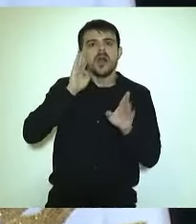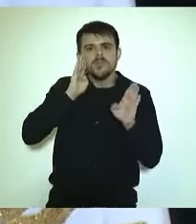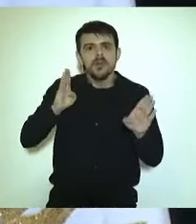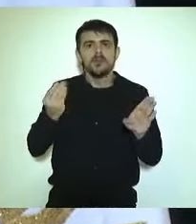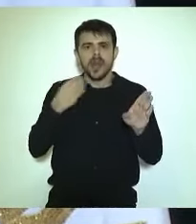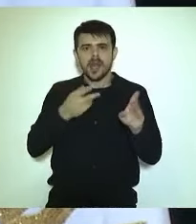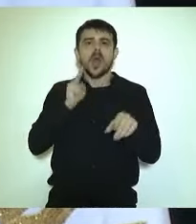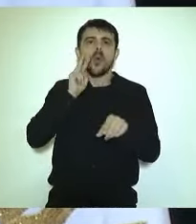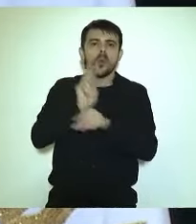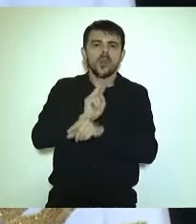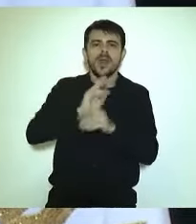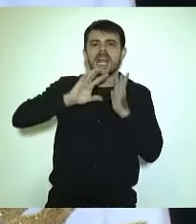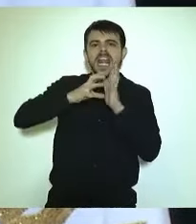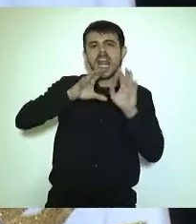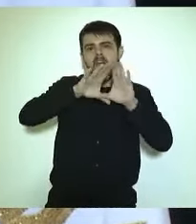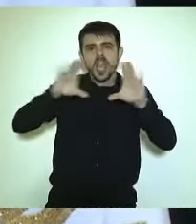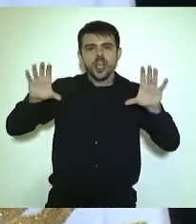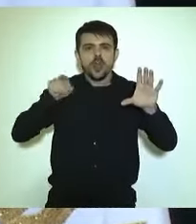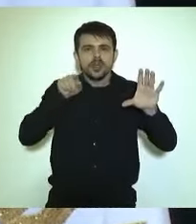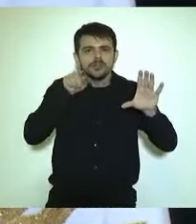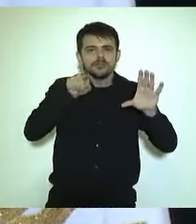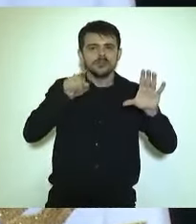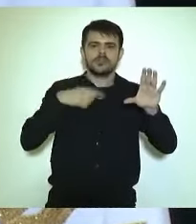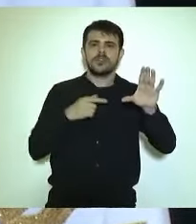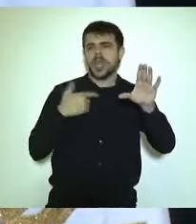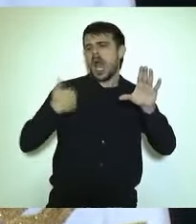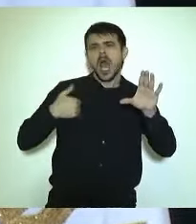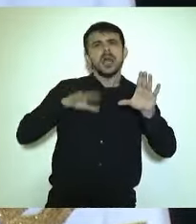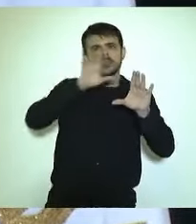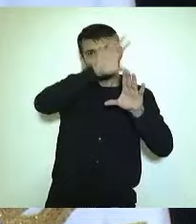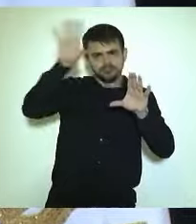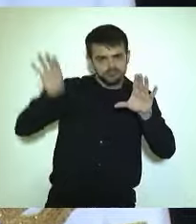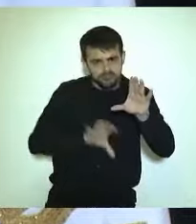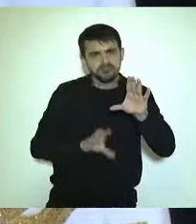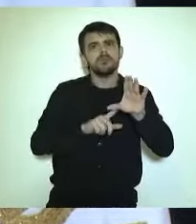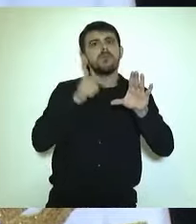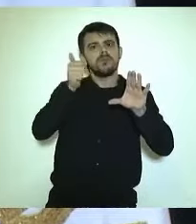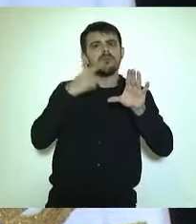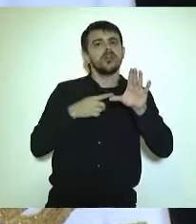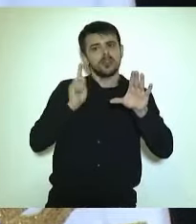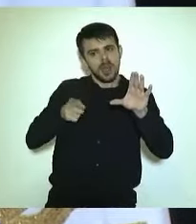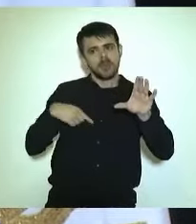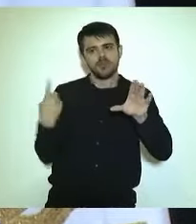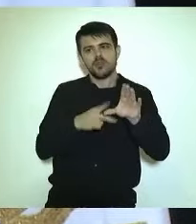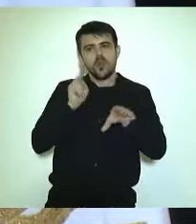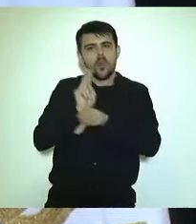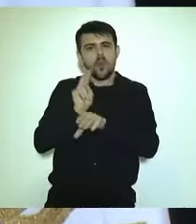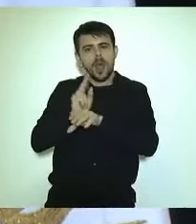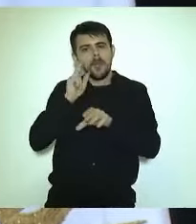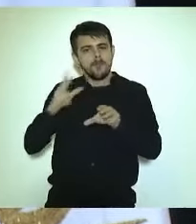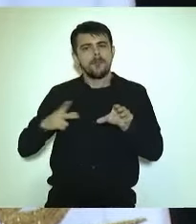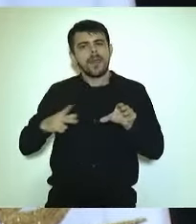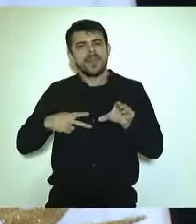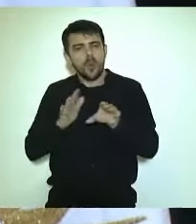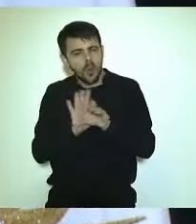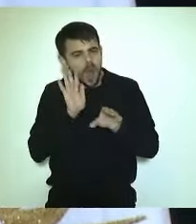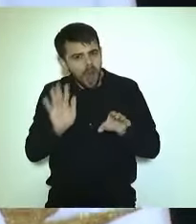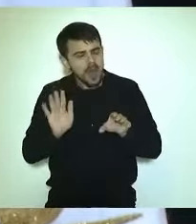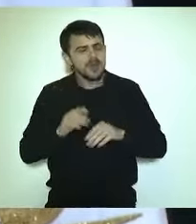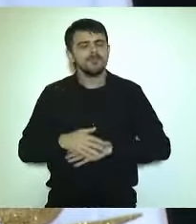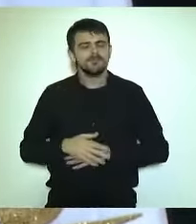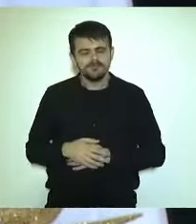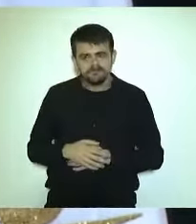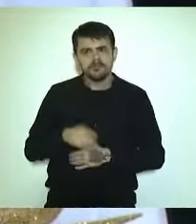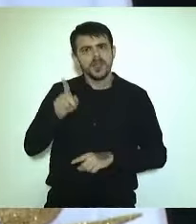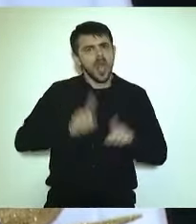qué tenemos que estar hoy acá hoy tenemos que estar acá y cada una de las decisiones que se han asumido hoy y que se han tomado